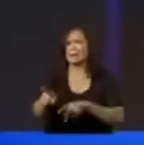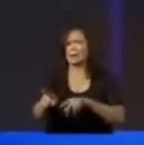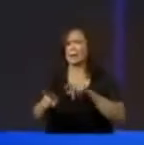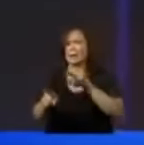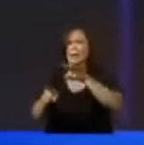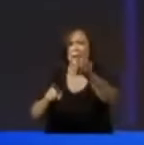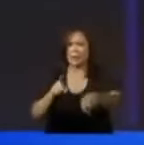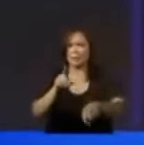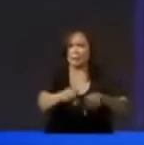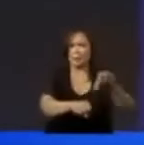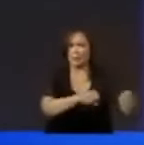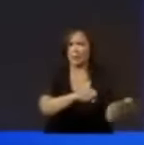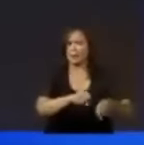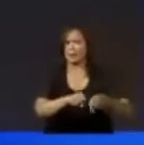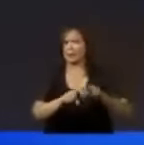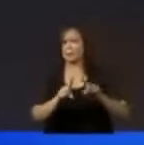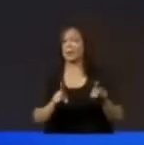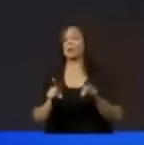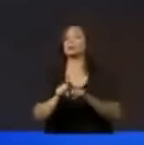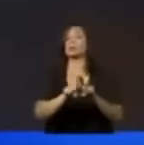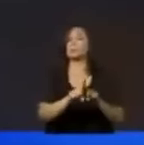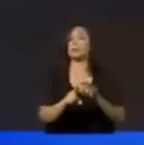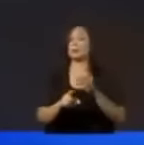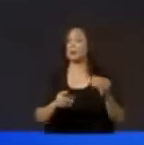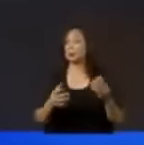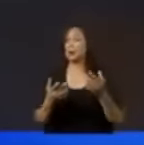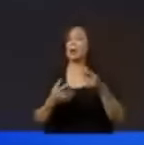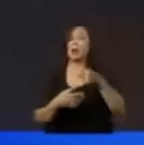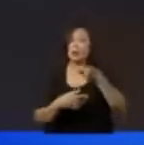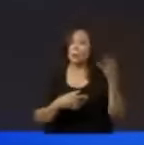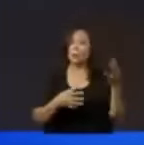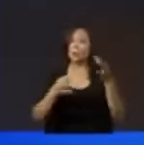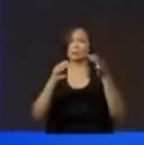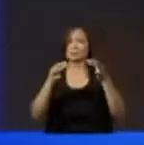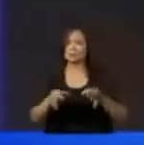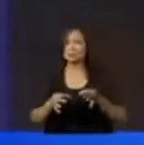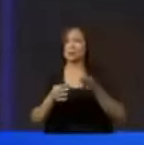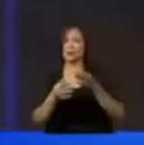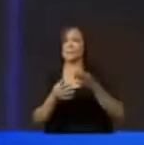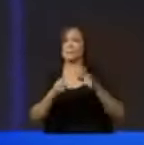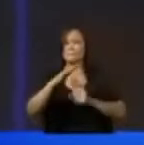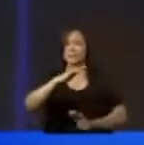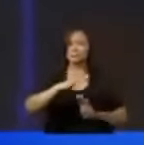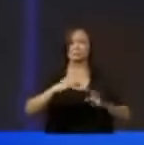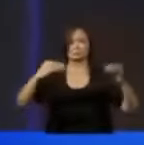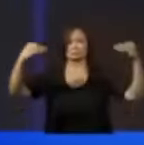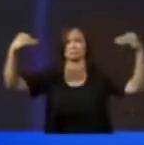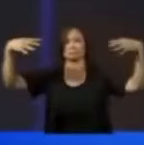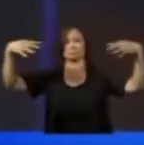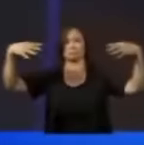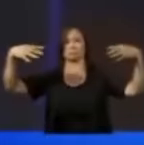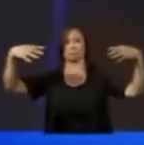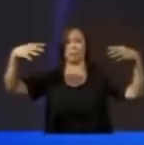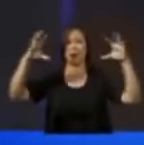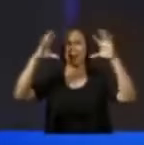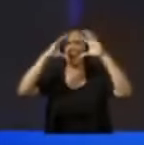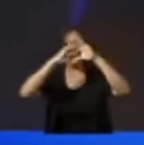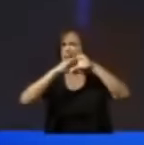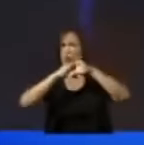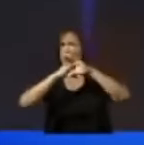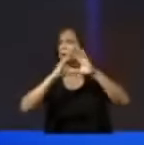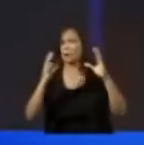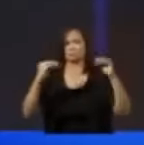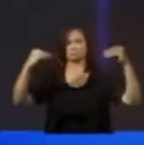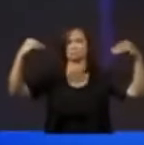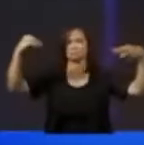delito, actúen. Pero más que eso, además, algunas medidas básicas como iluminar el país. Empezaremos en